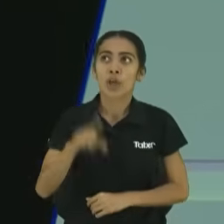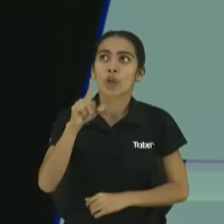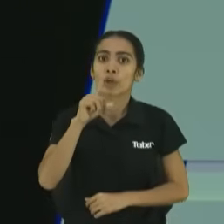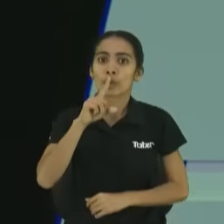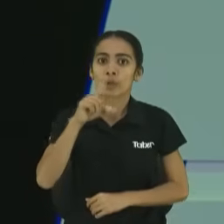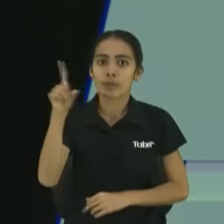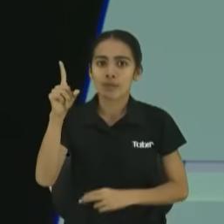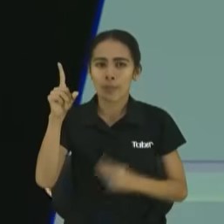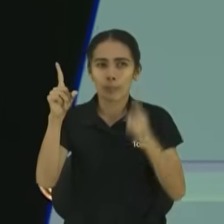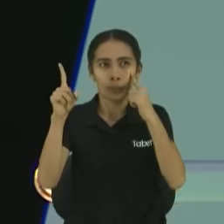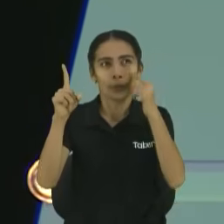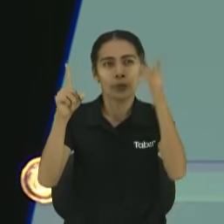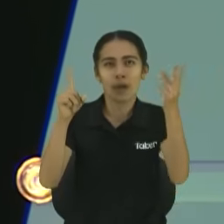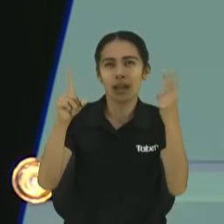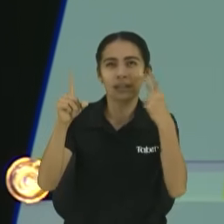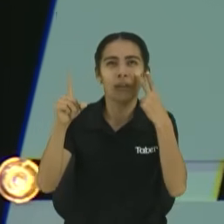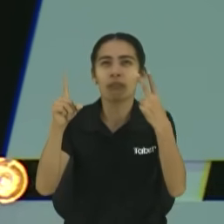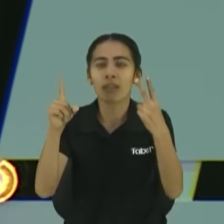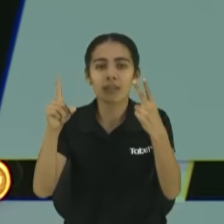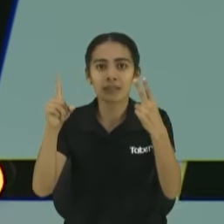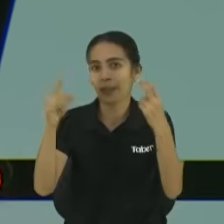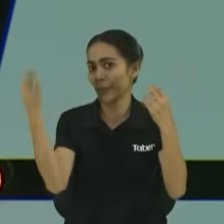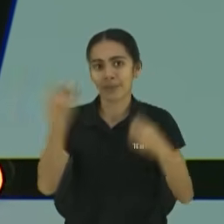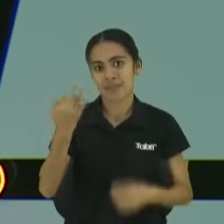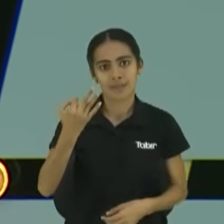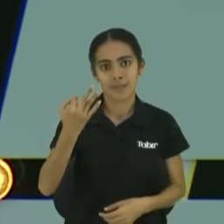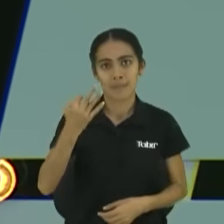necesita vidente, necesita discípulos.